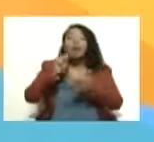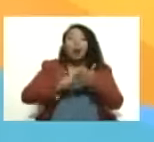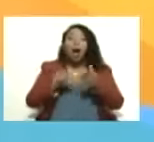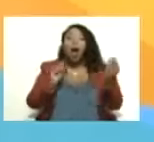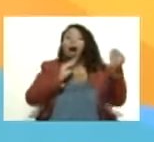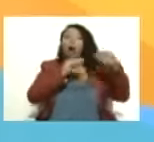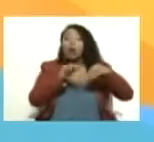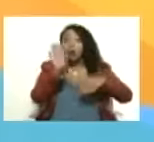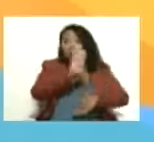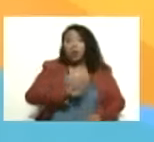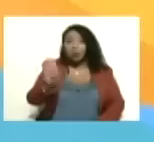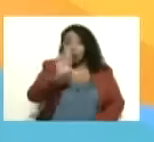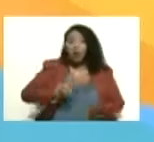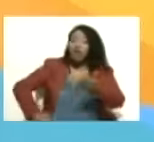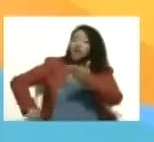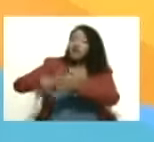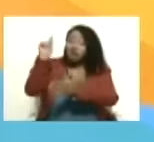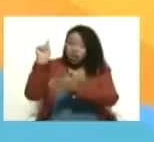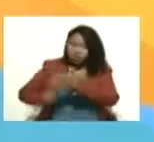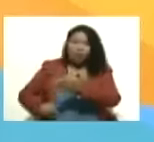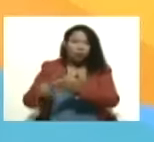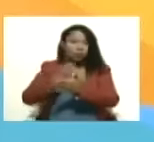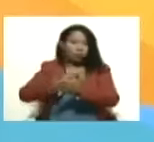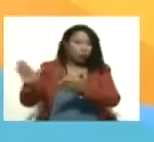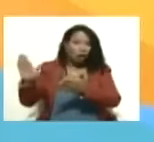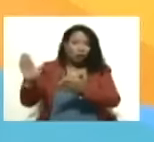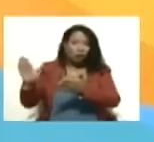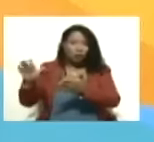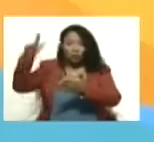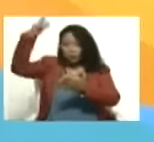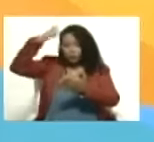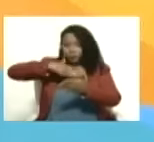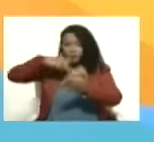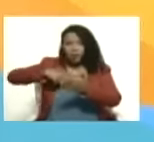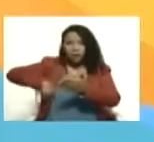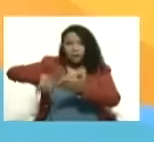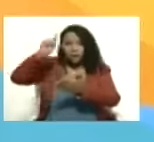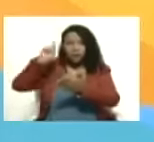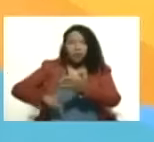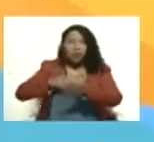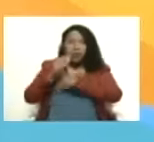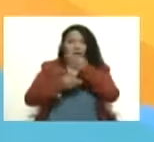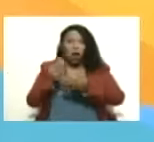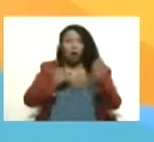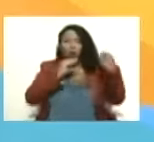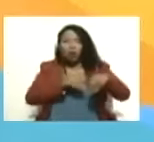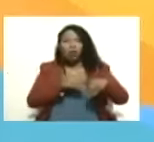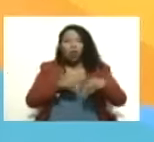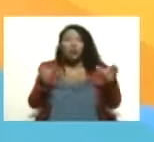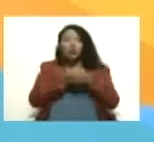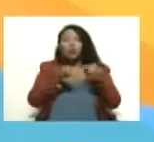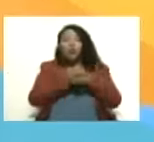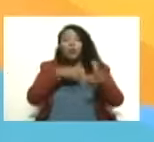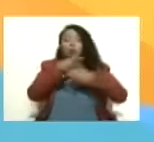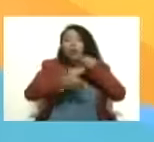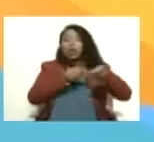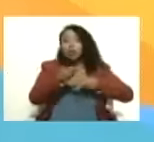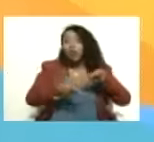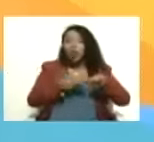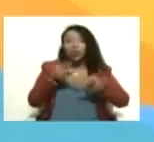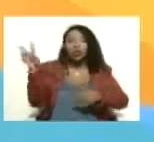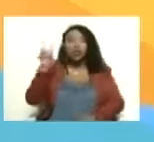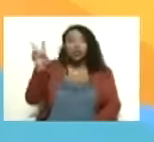se firmó se firmó con una facción política de